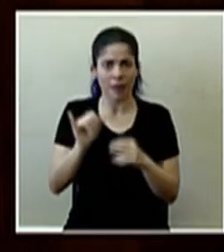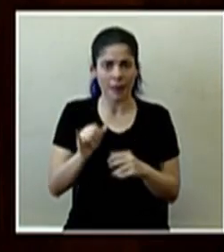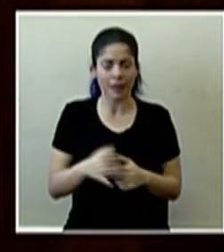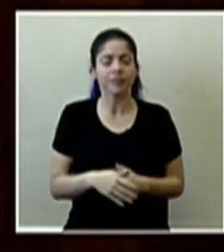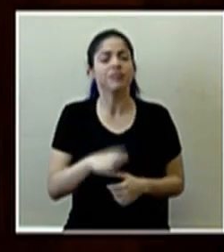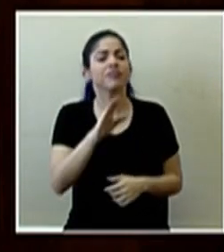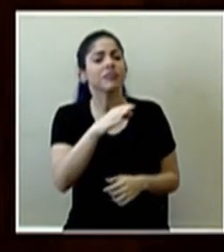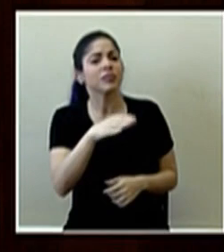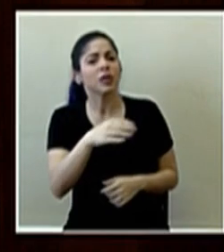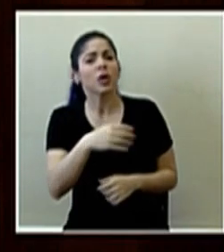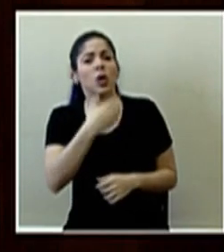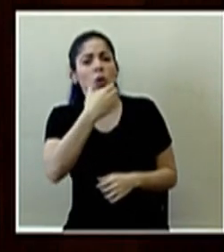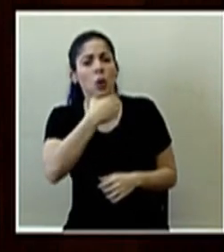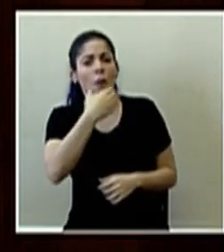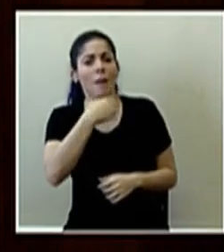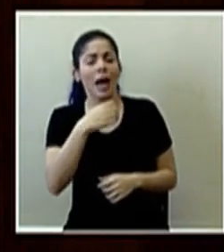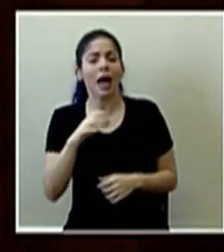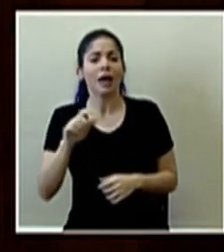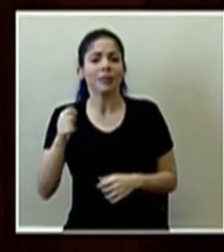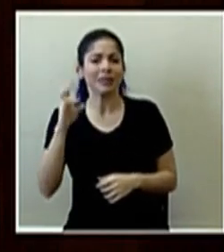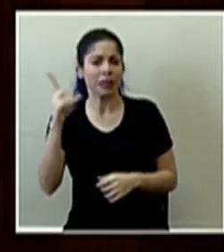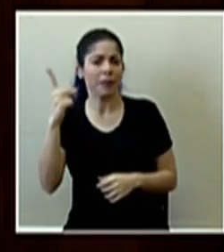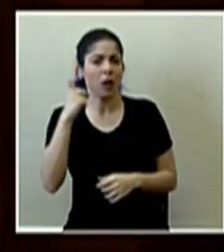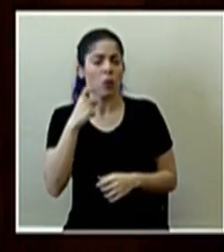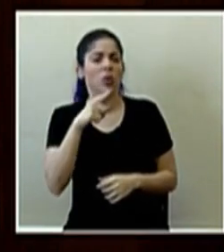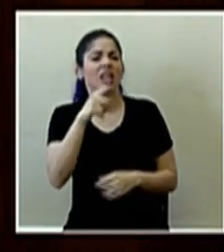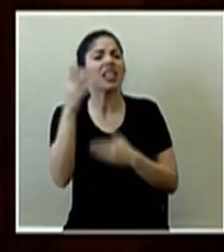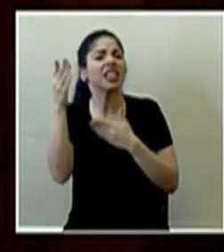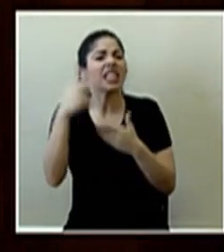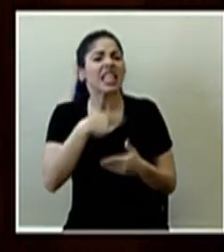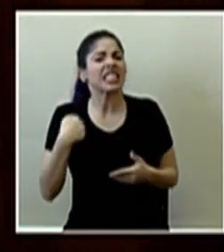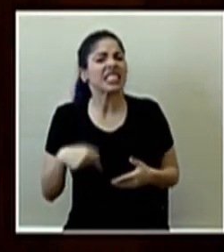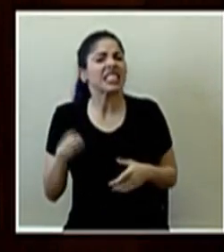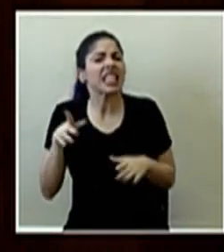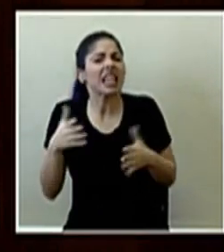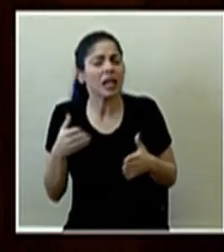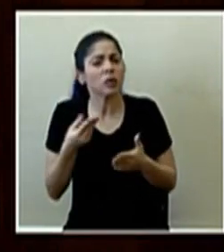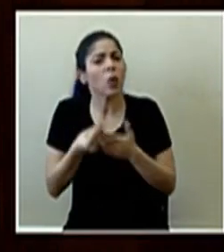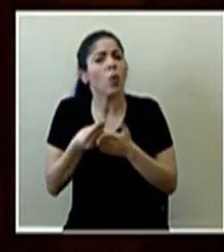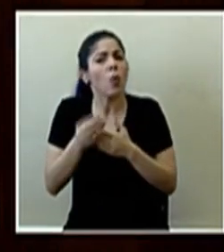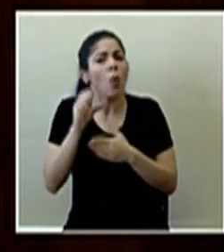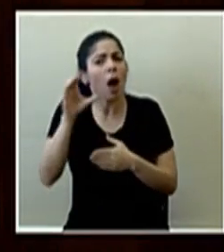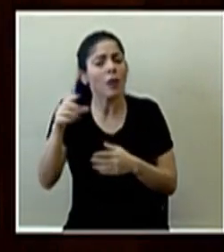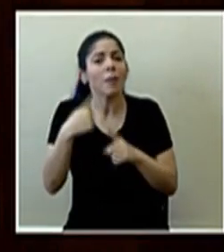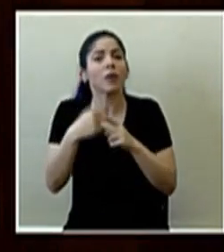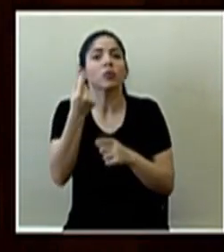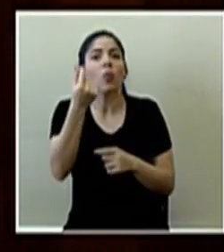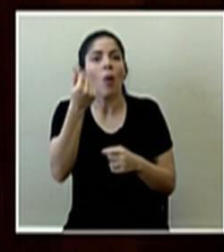Don Román, Telenoticia nos consulta, ¿qué es lo que van a traer de China? ¿Cuánto es la inversión, incluido el charter?